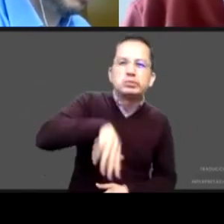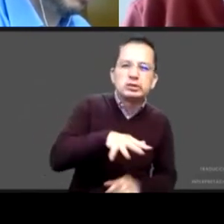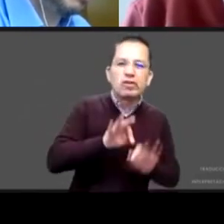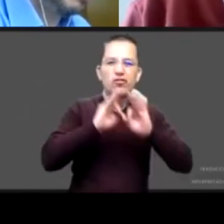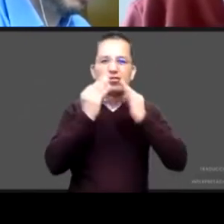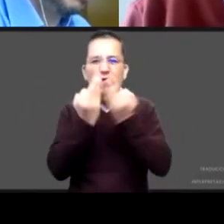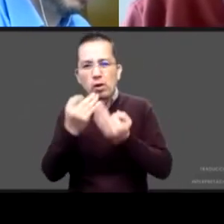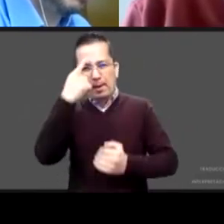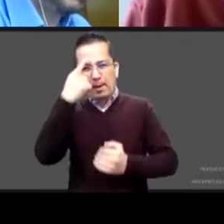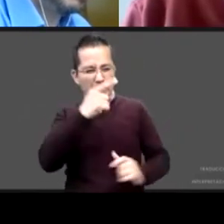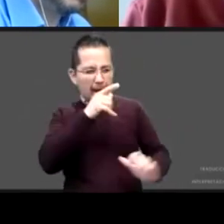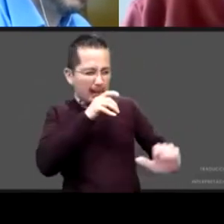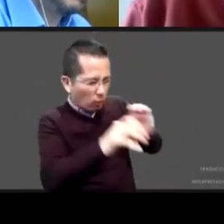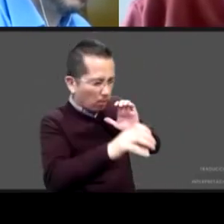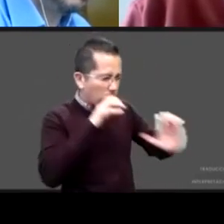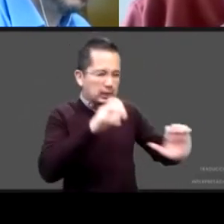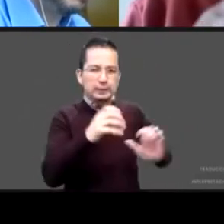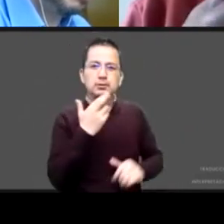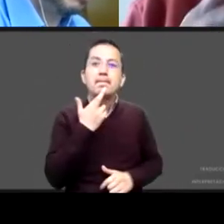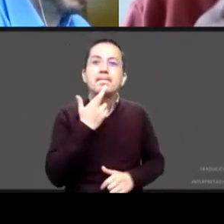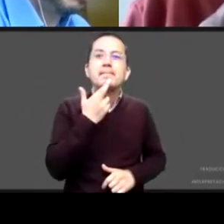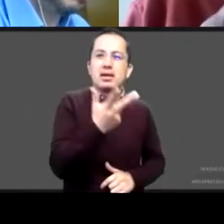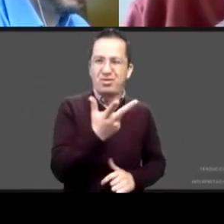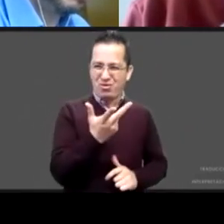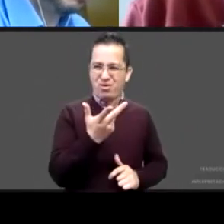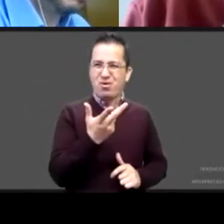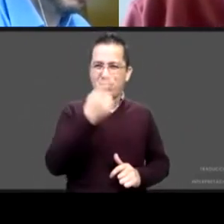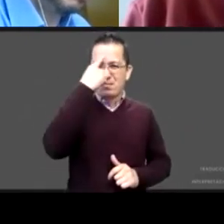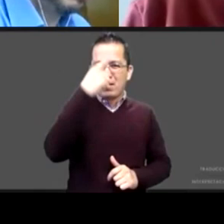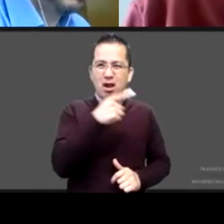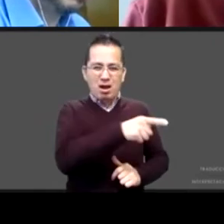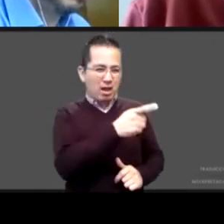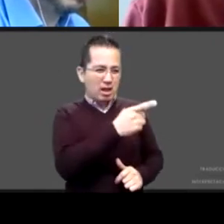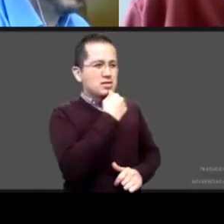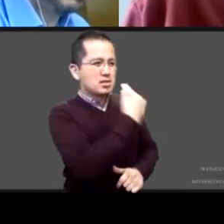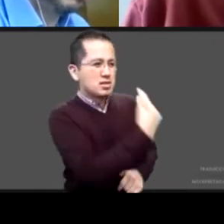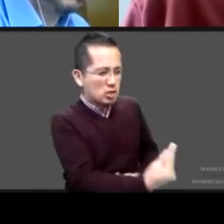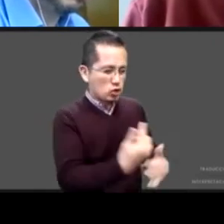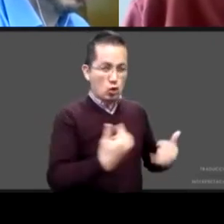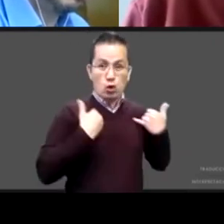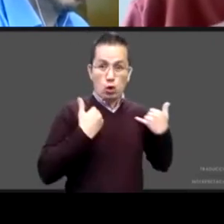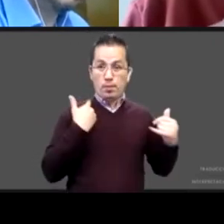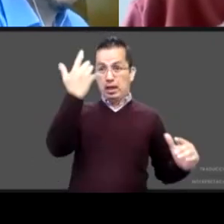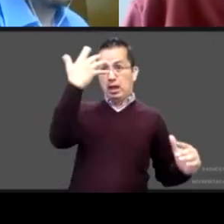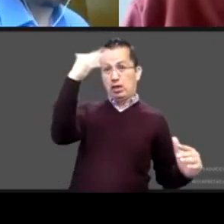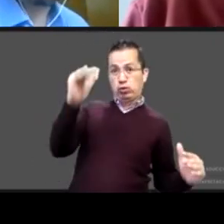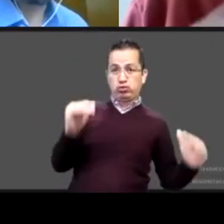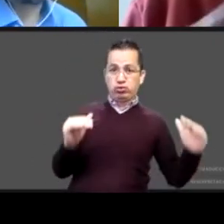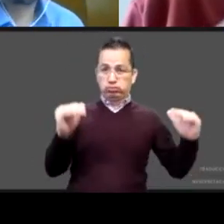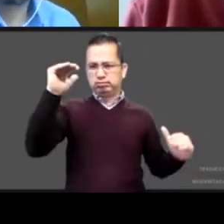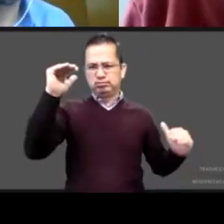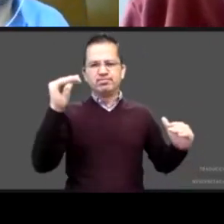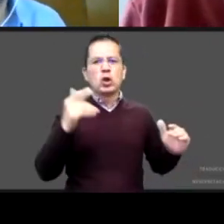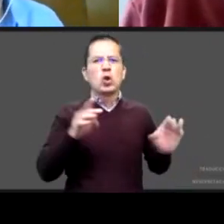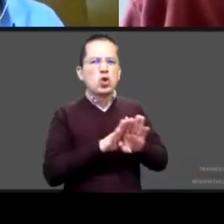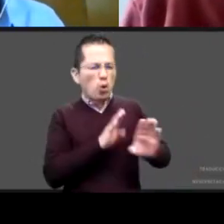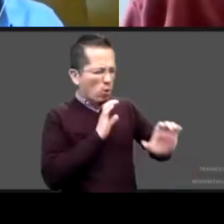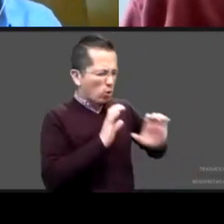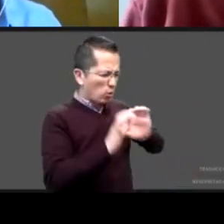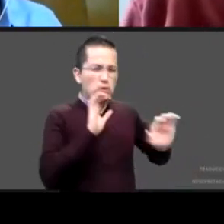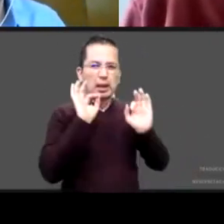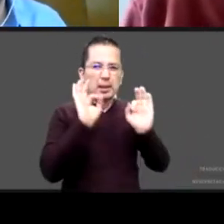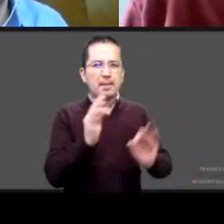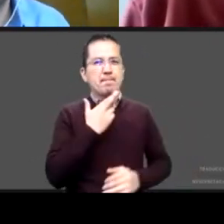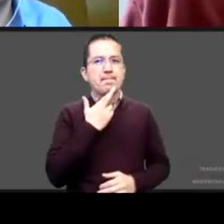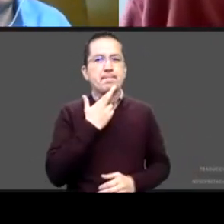ese diálogo intergeneracional que necesariamente implica a un niño, niña, adolescente